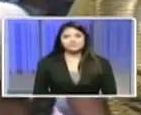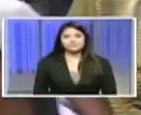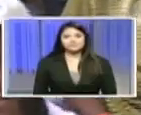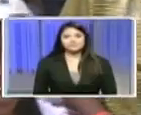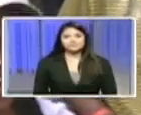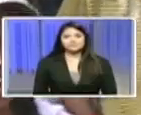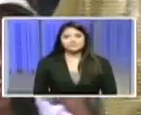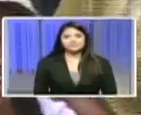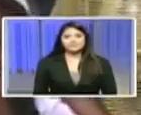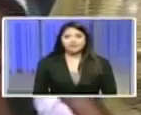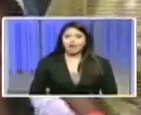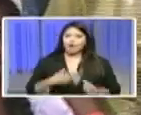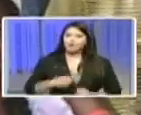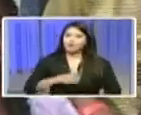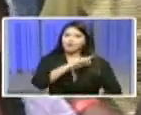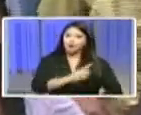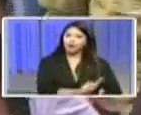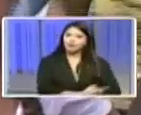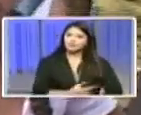¡Qué fuerza! Además que...